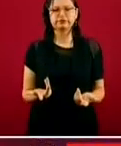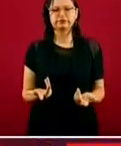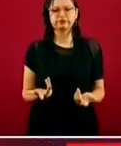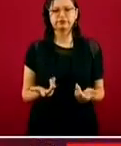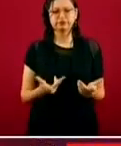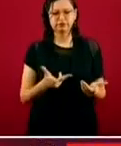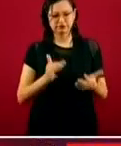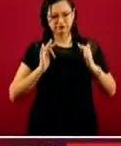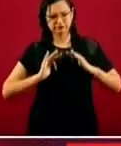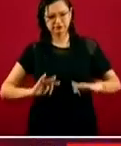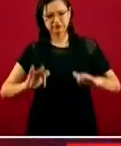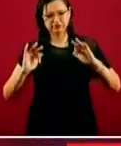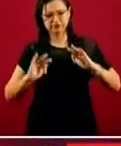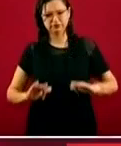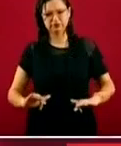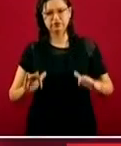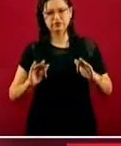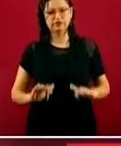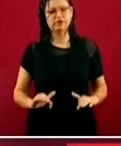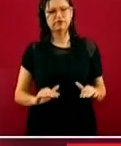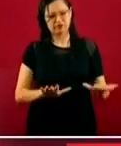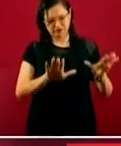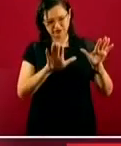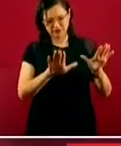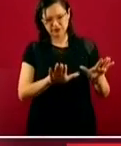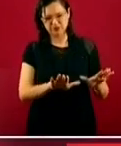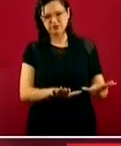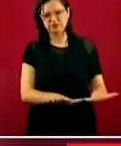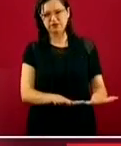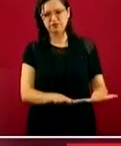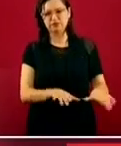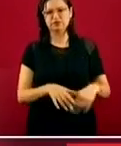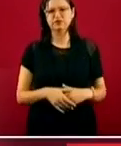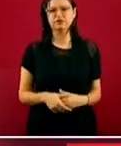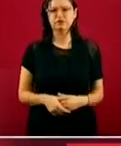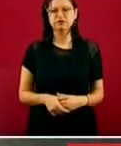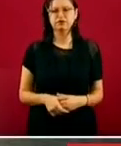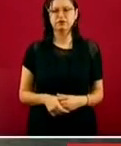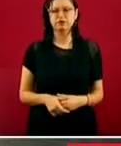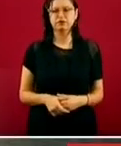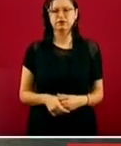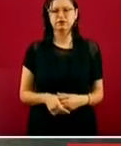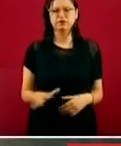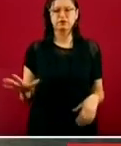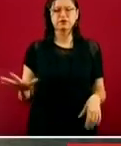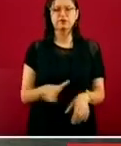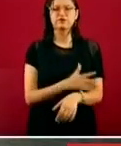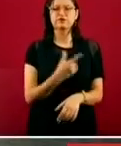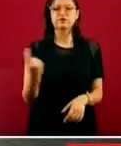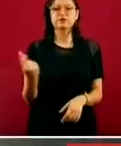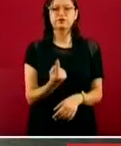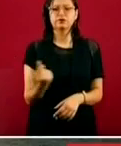difícil situación económica y sanitaria, llamó a sus adversarios a que le bajen una rayita, pidió una especie de tregua.